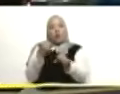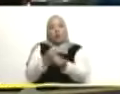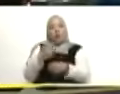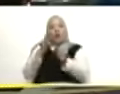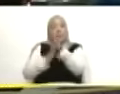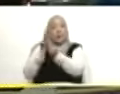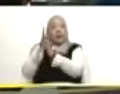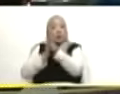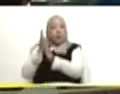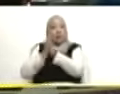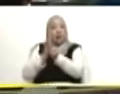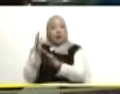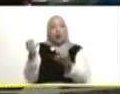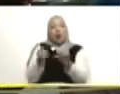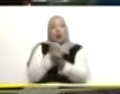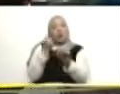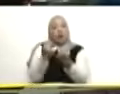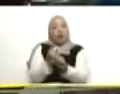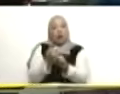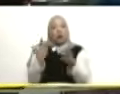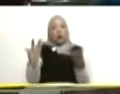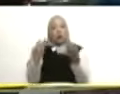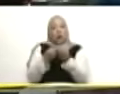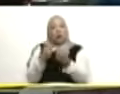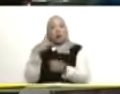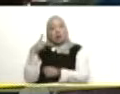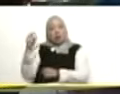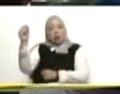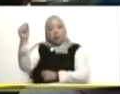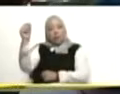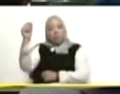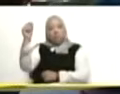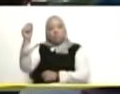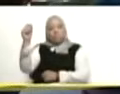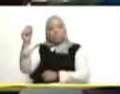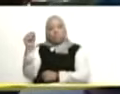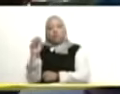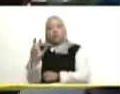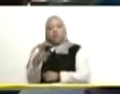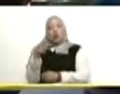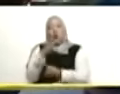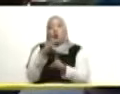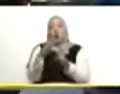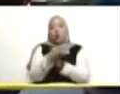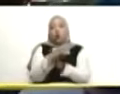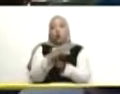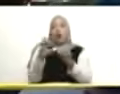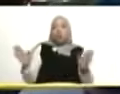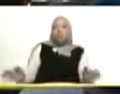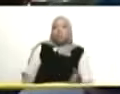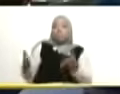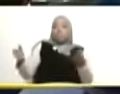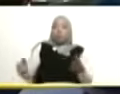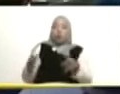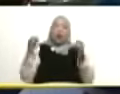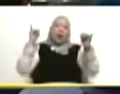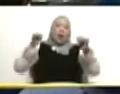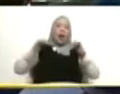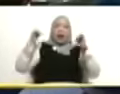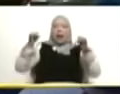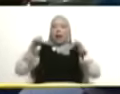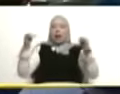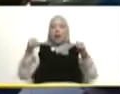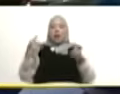emprendimiento. Vamos a trabajar. Vamos. El tercero, cultura, recreación y rumba. Vamos a